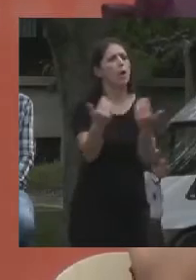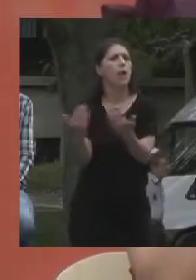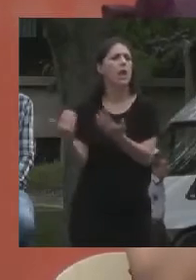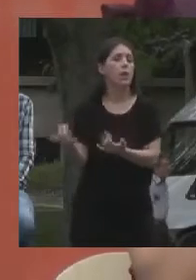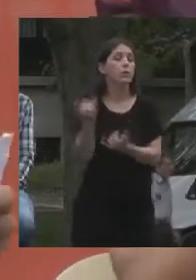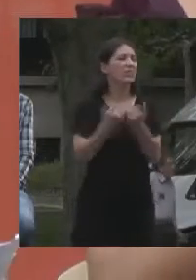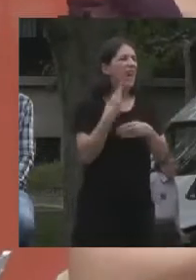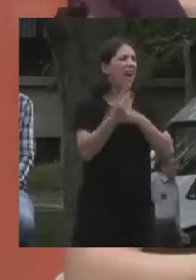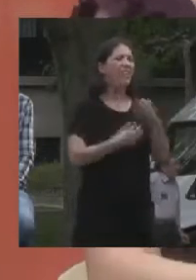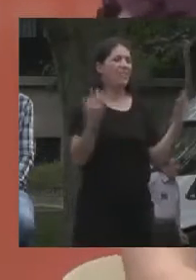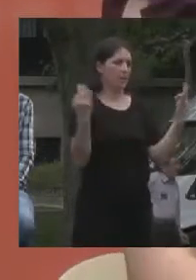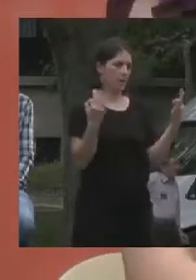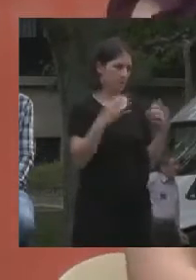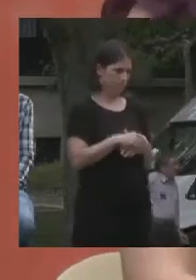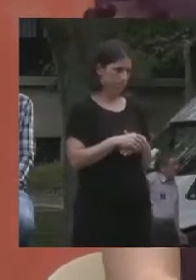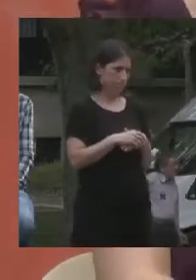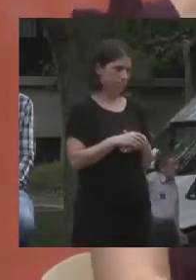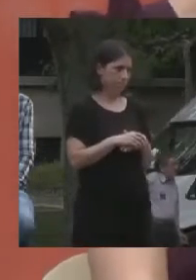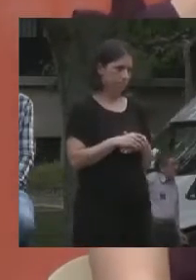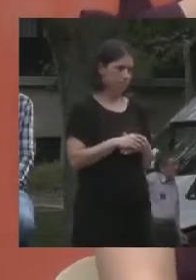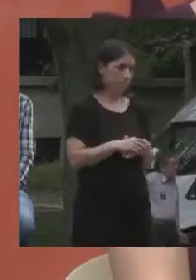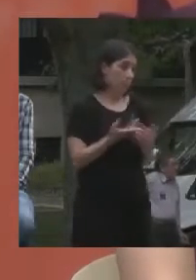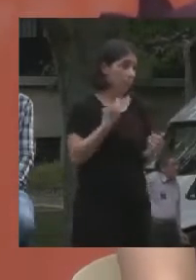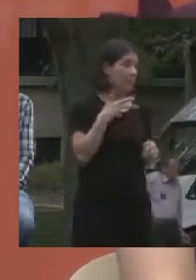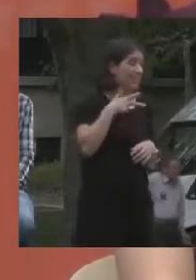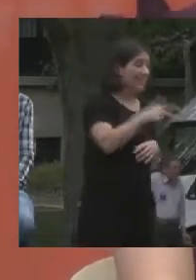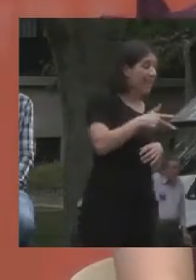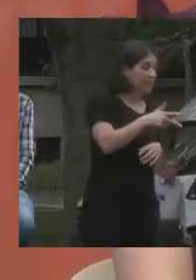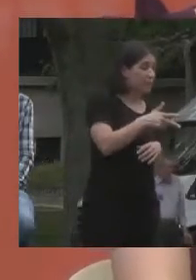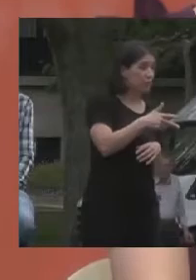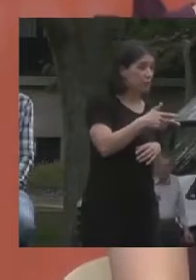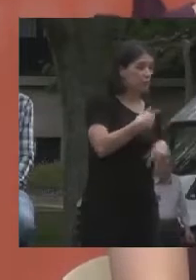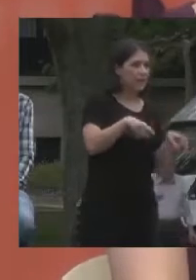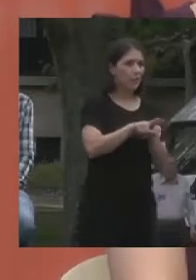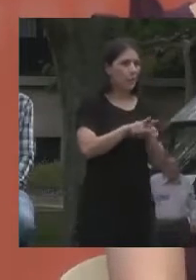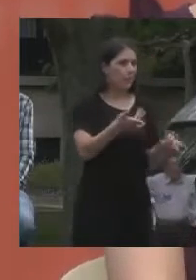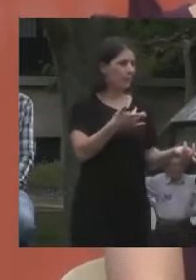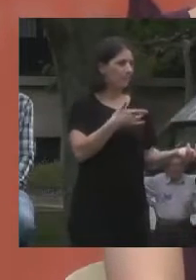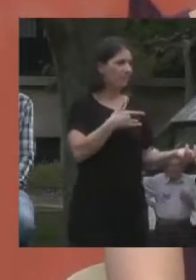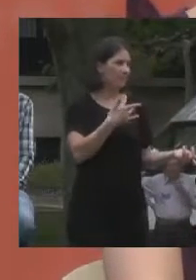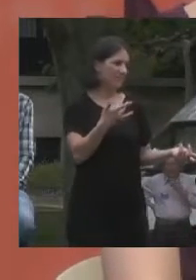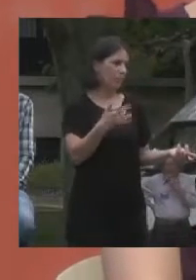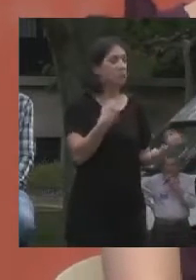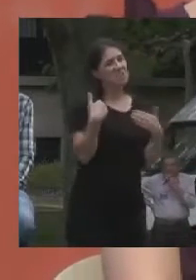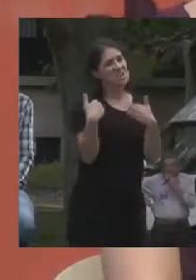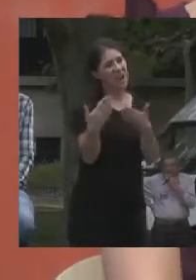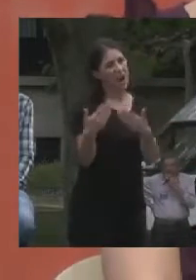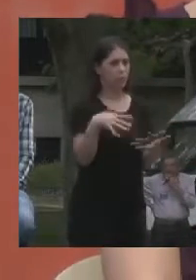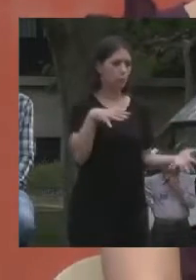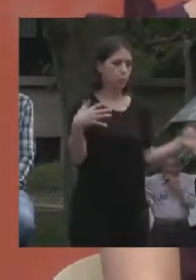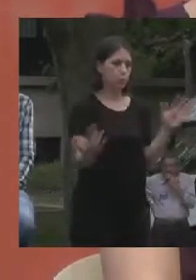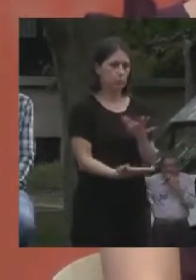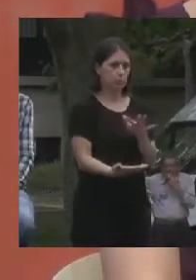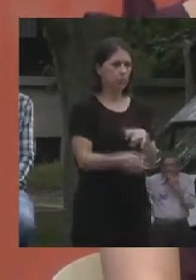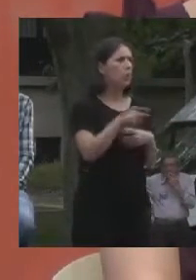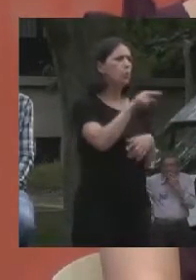o que fan é converten os dereitos en dádivas, en regalos. Ti non é